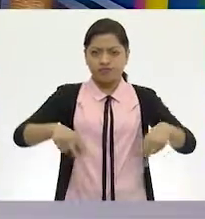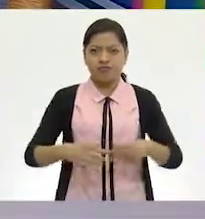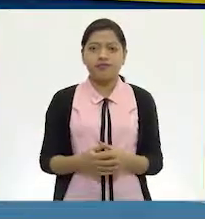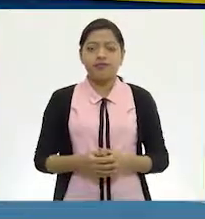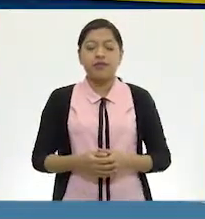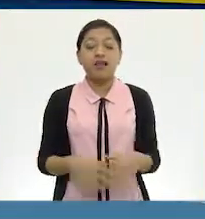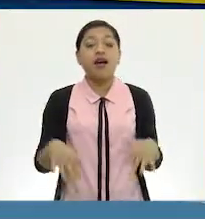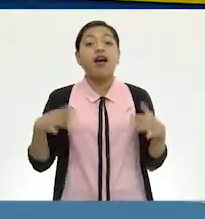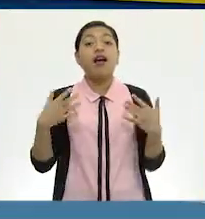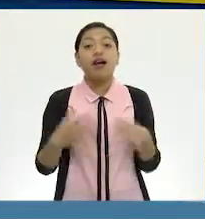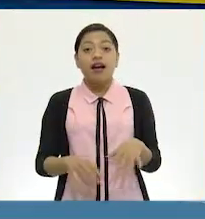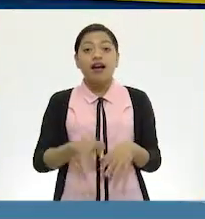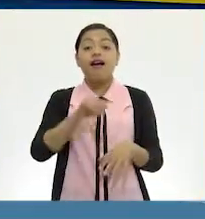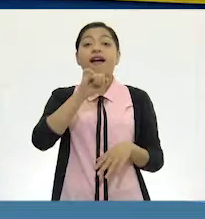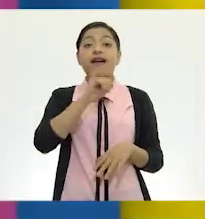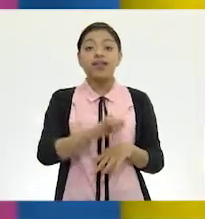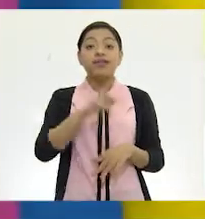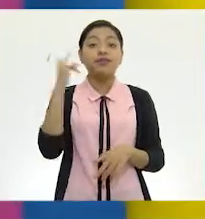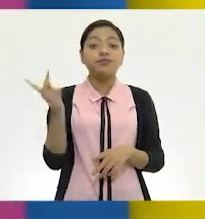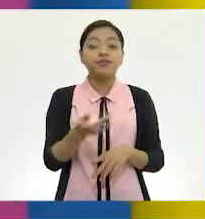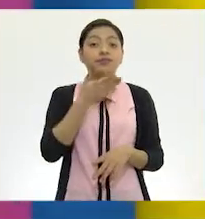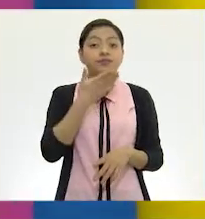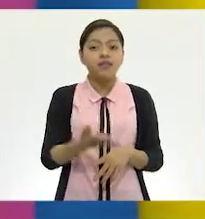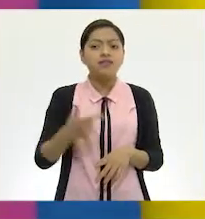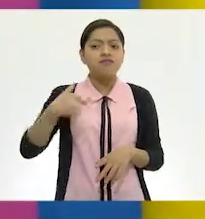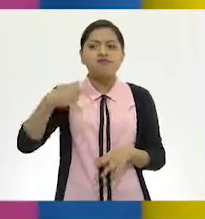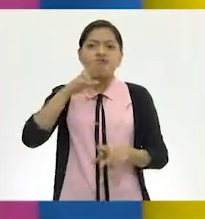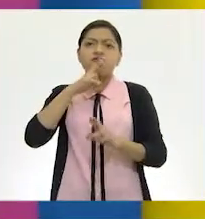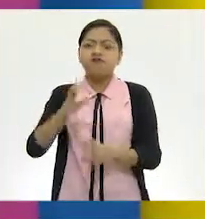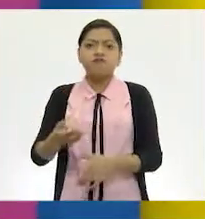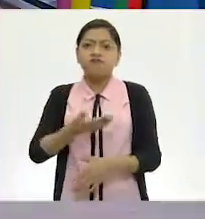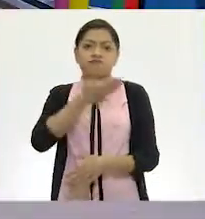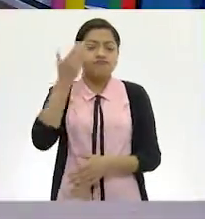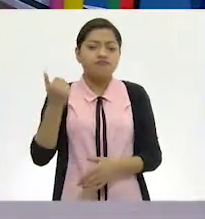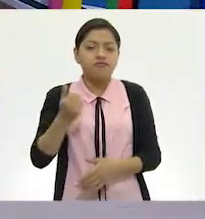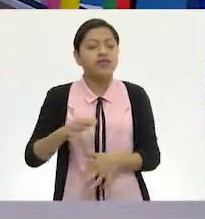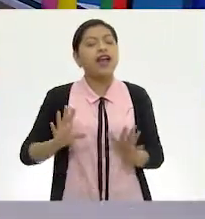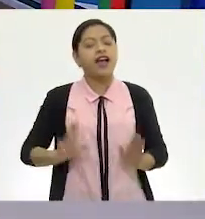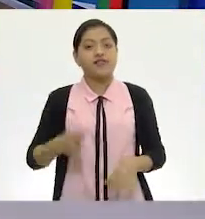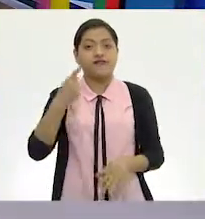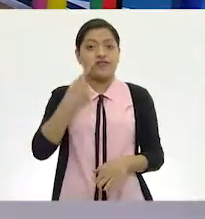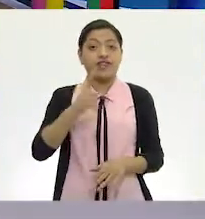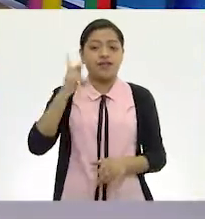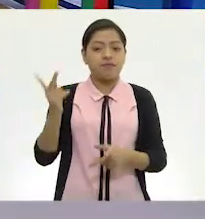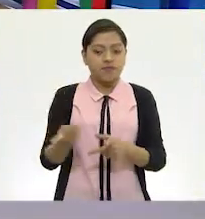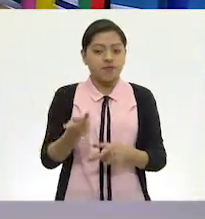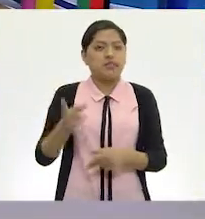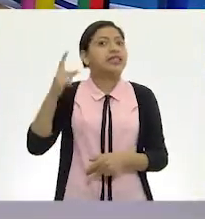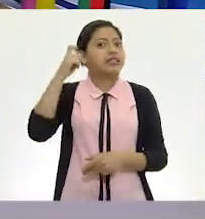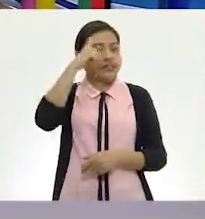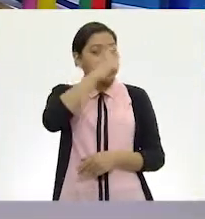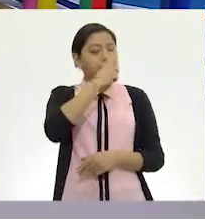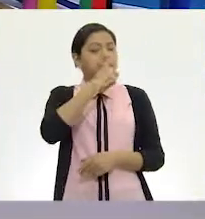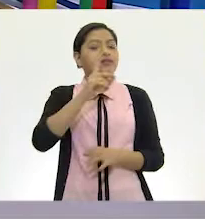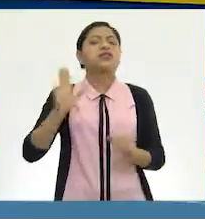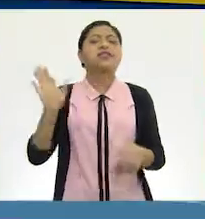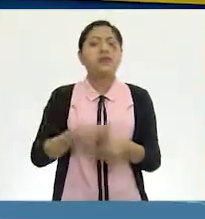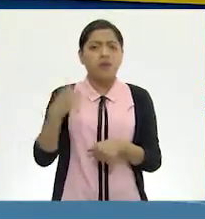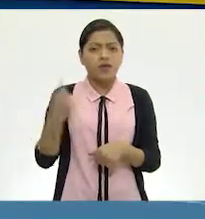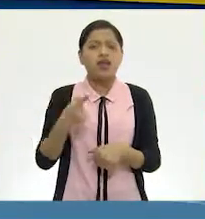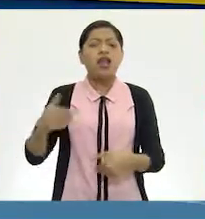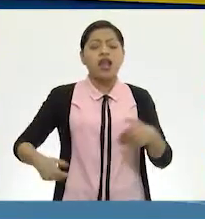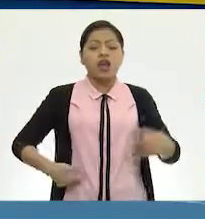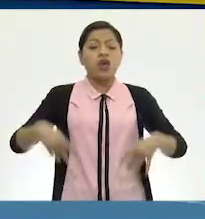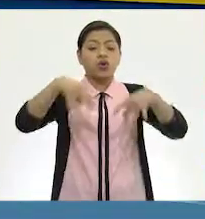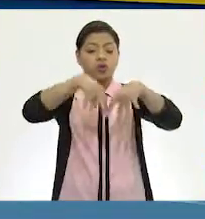¡Qué buena pregunta! Yo no me sé esa respuesta. ¡Qué interesante! Mira, ¿sí? Pues es que es una pregunta compleja porque el teatro sí es un juego